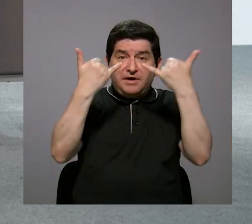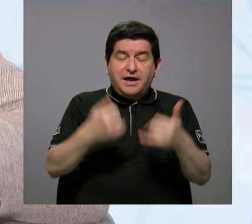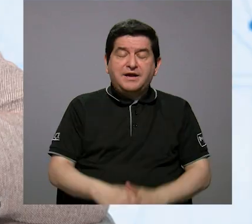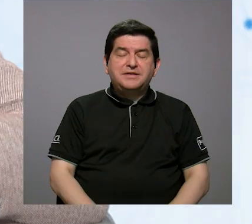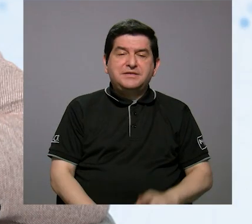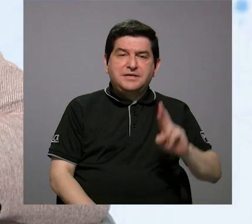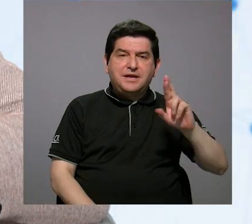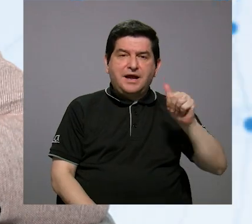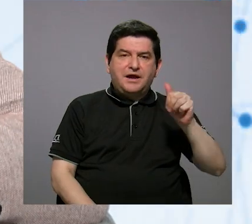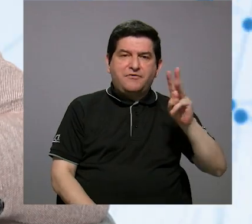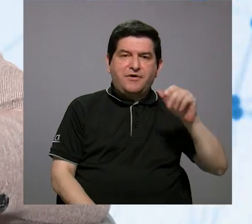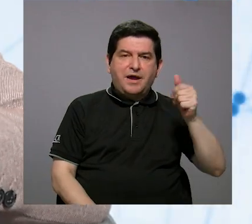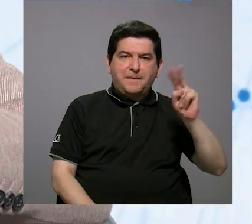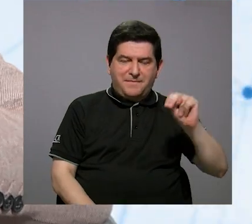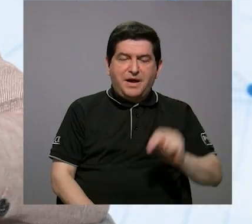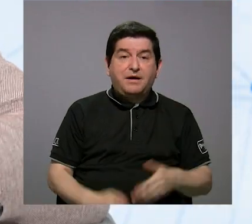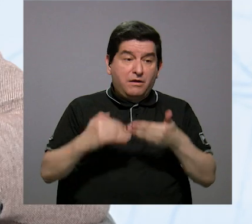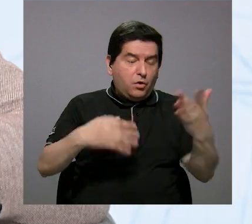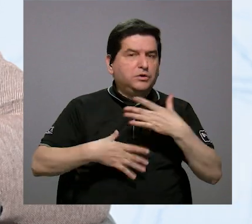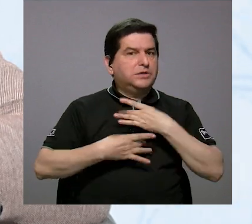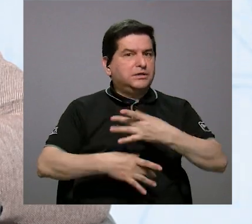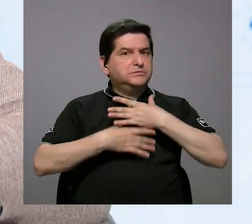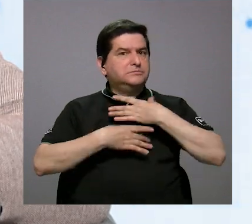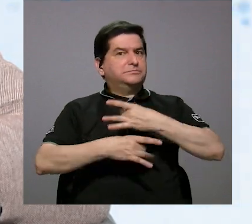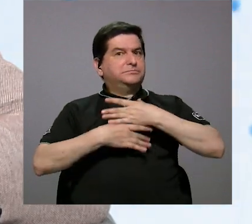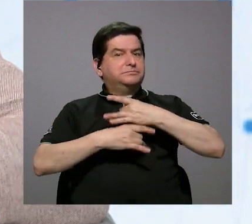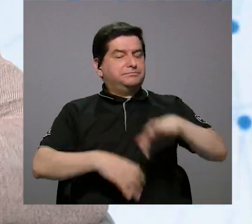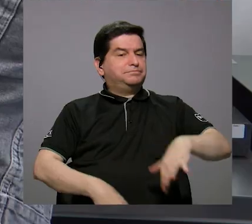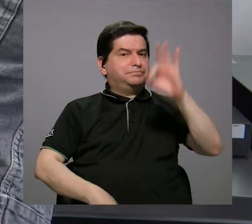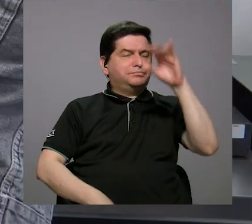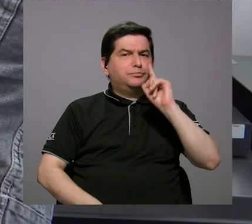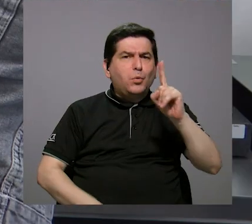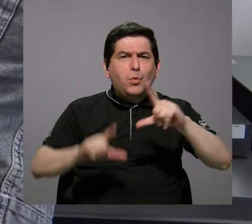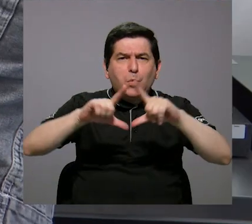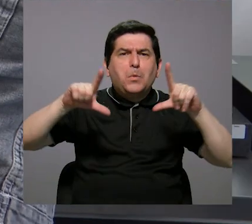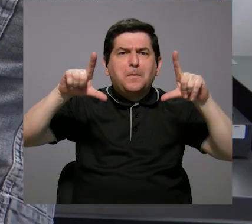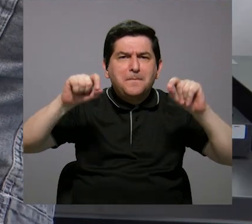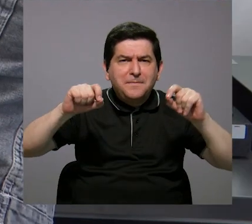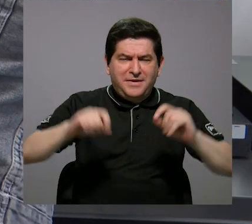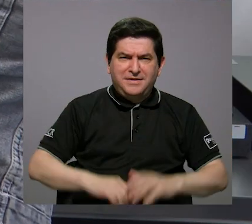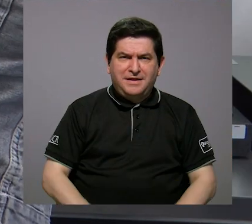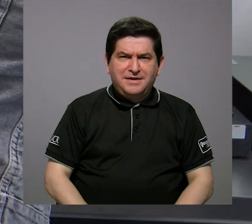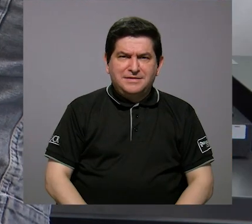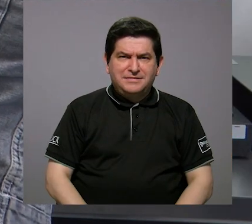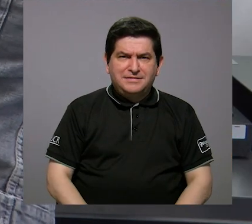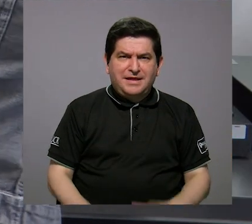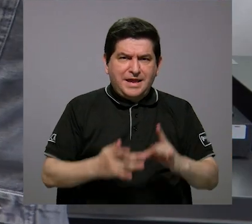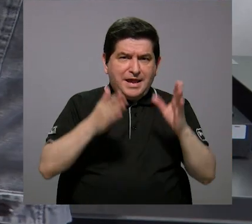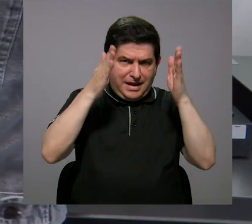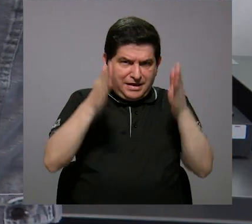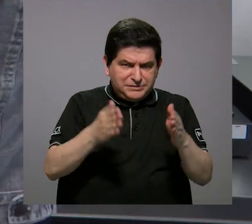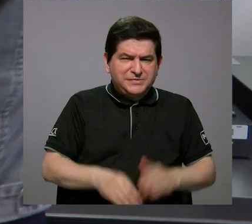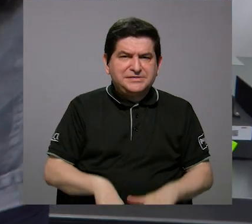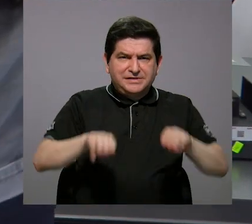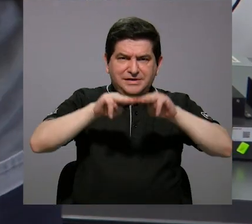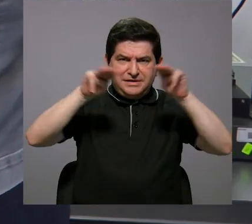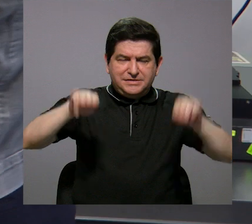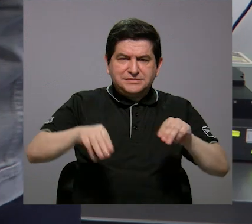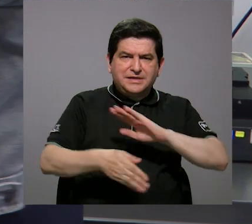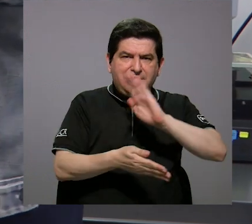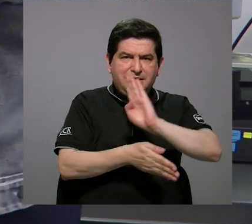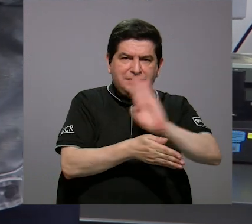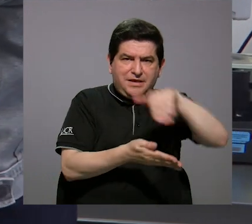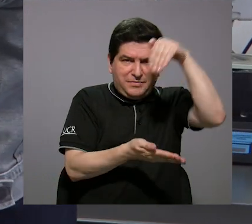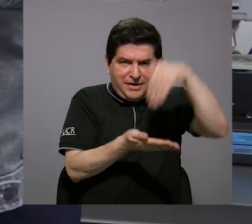poco con el Raman y hemos encontrado cosas interesantísimas, ¿verdad? Había un billete que la curadora de los museos del